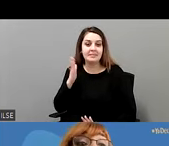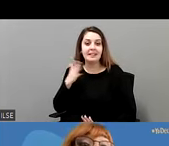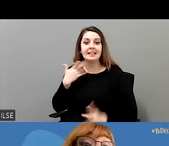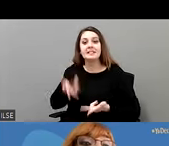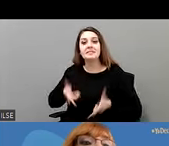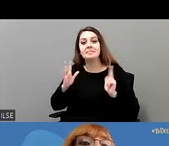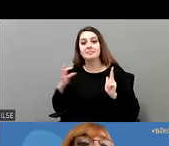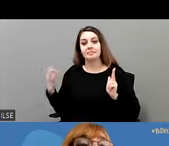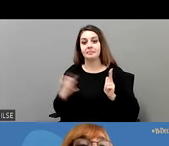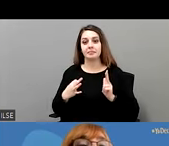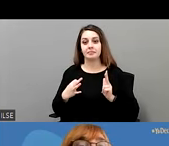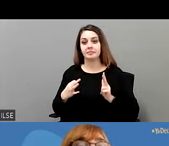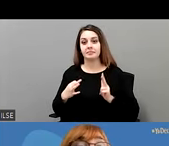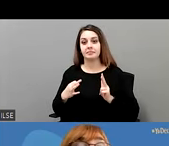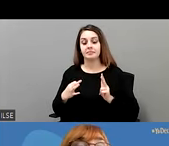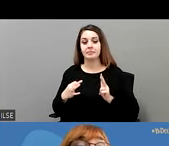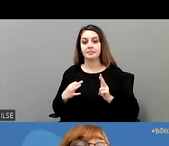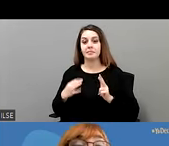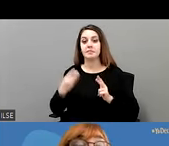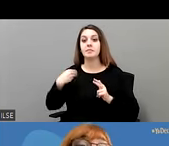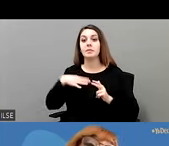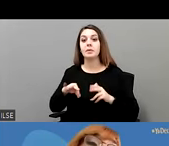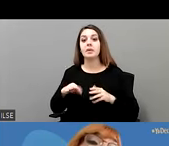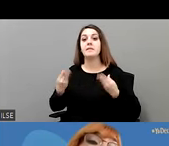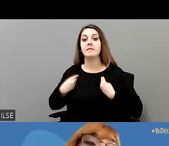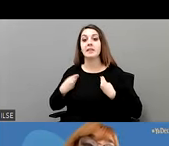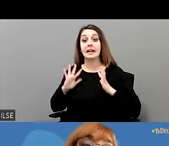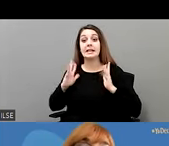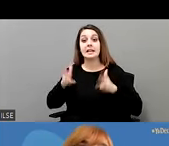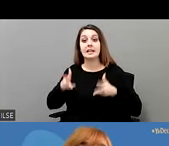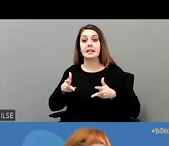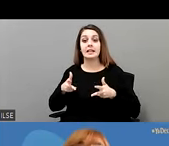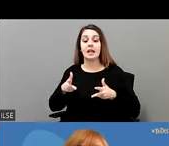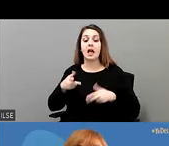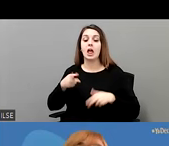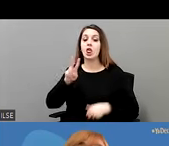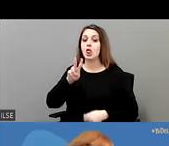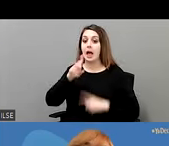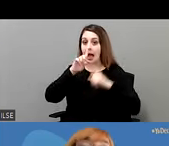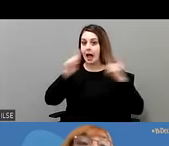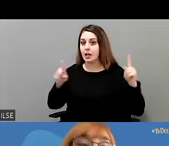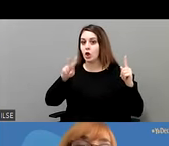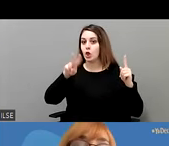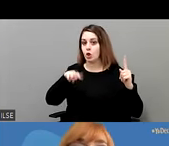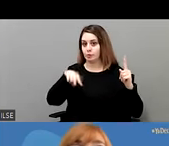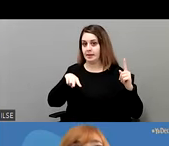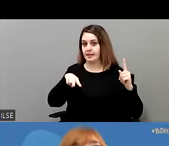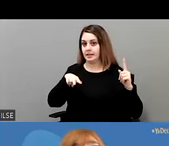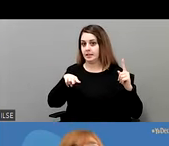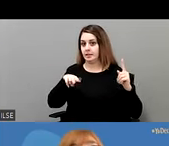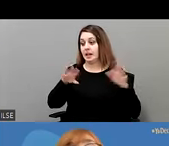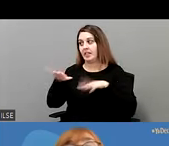hecho de que puedas vivir en una residencia durante 2 meses al año. Los otros 10 no, pero durante